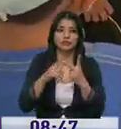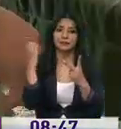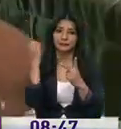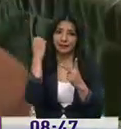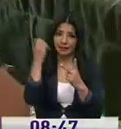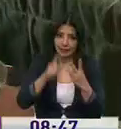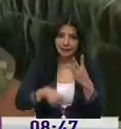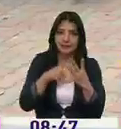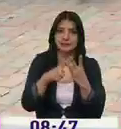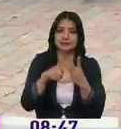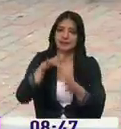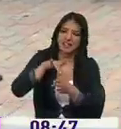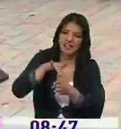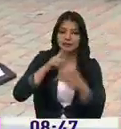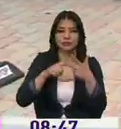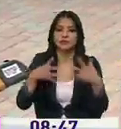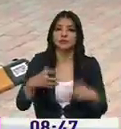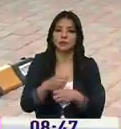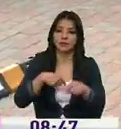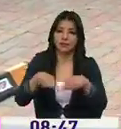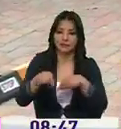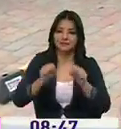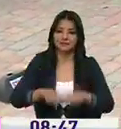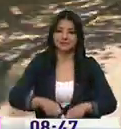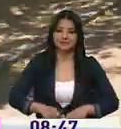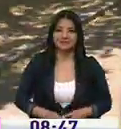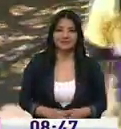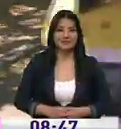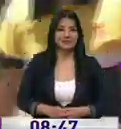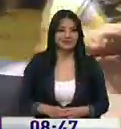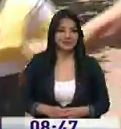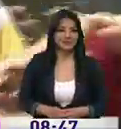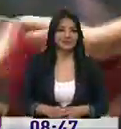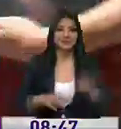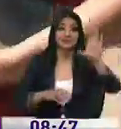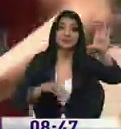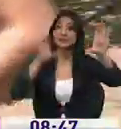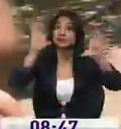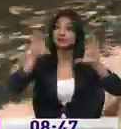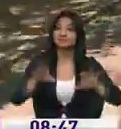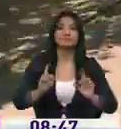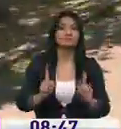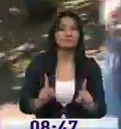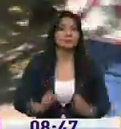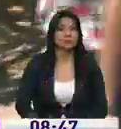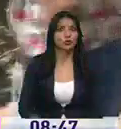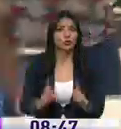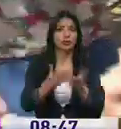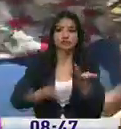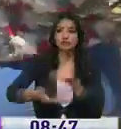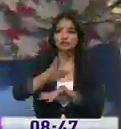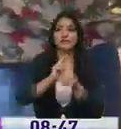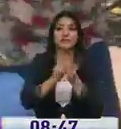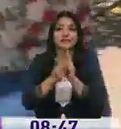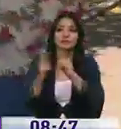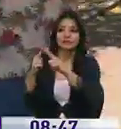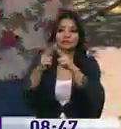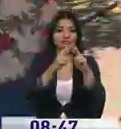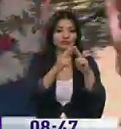de riesgos y seguridad vial. Esta feria es una oportunidad para conocernos como vecinos y de esa forma